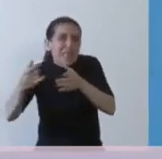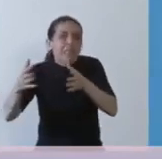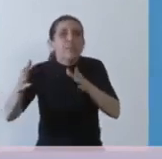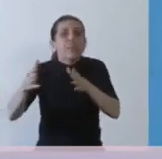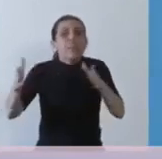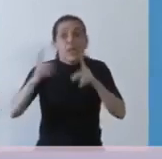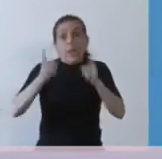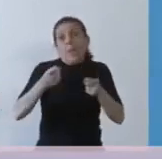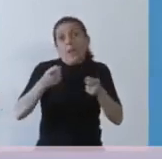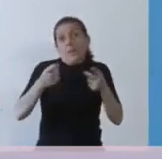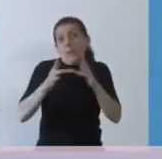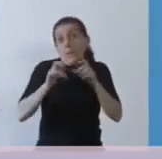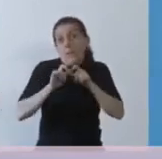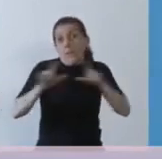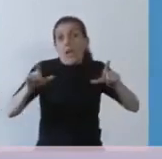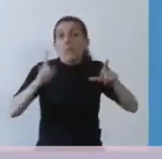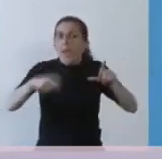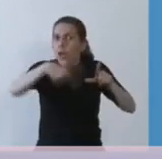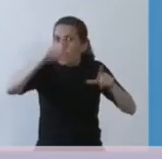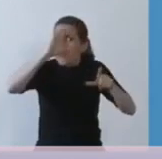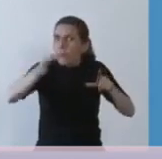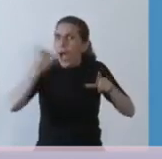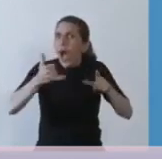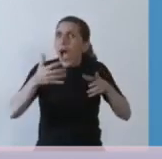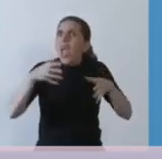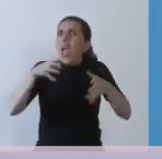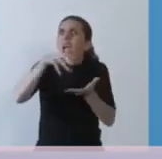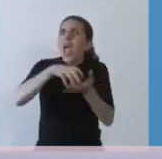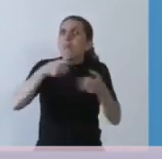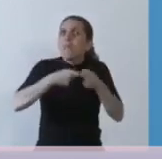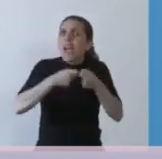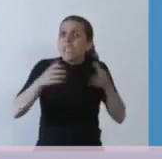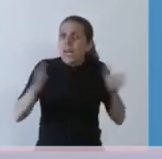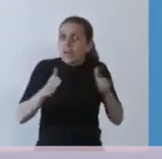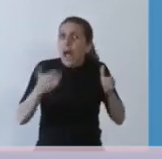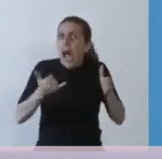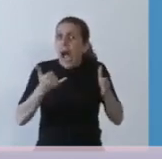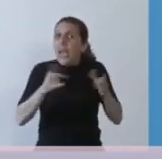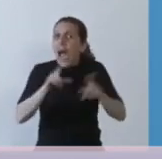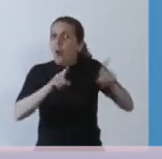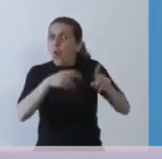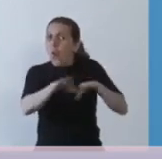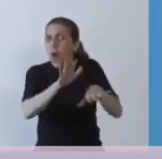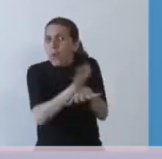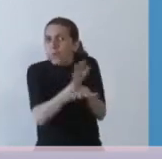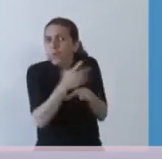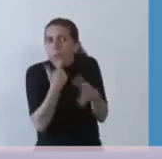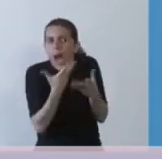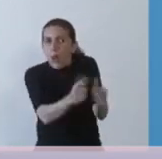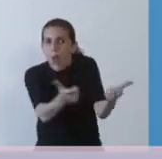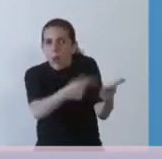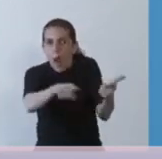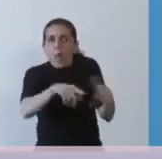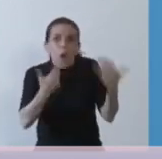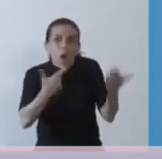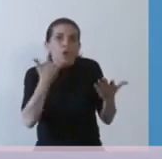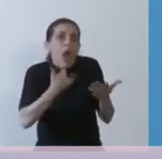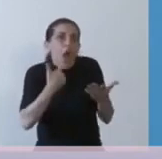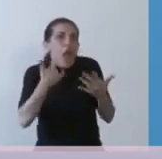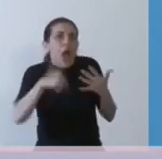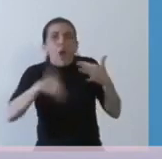teletrabajo Pero sabemos que en las pymes hay cierto reago en muchos casos Entonces estamos generando una red de soluciones digitales y hemos